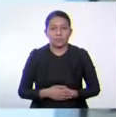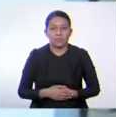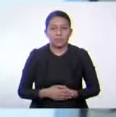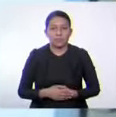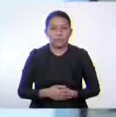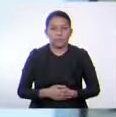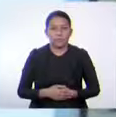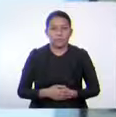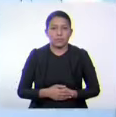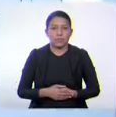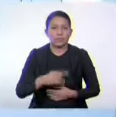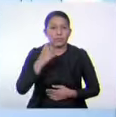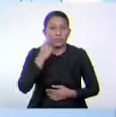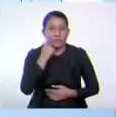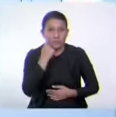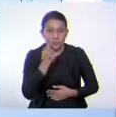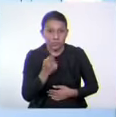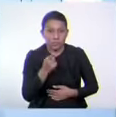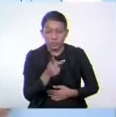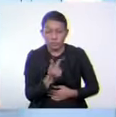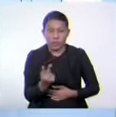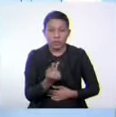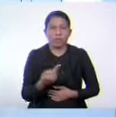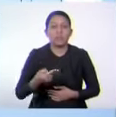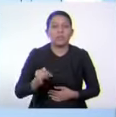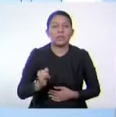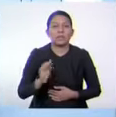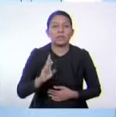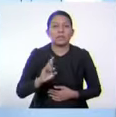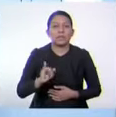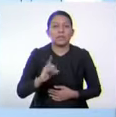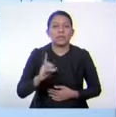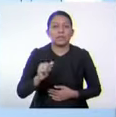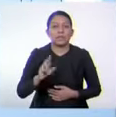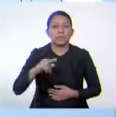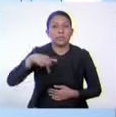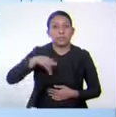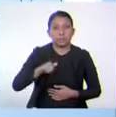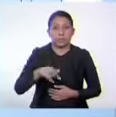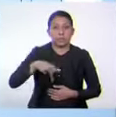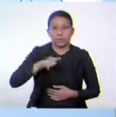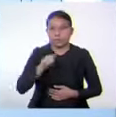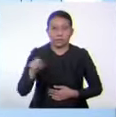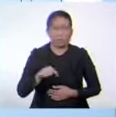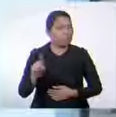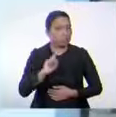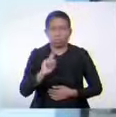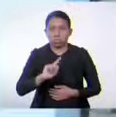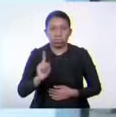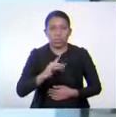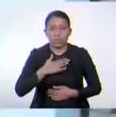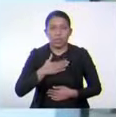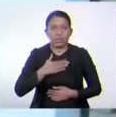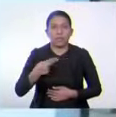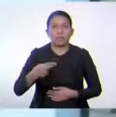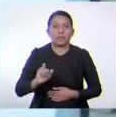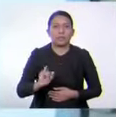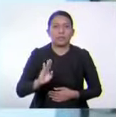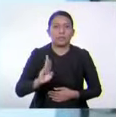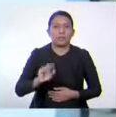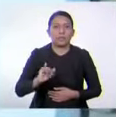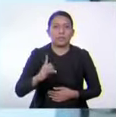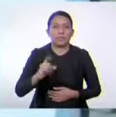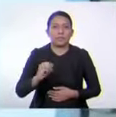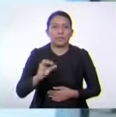Estos dos son los que se hibridan y estos, los PY y PZ, no se hibridan. Por eso es una